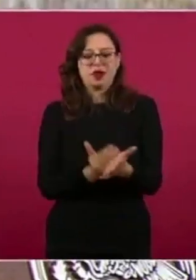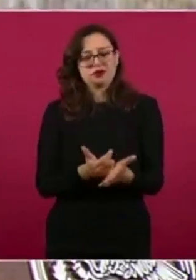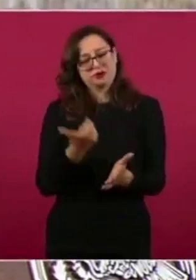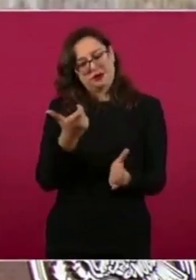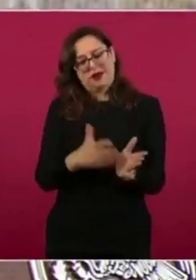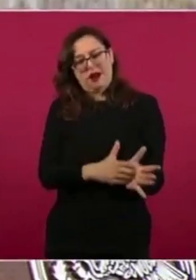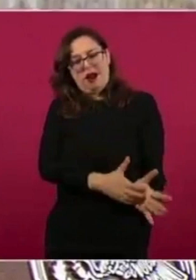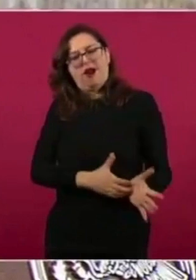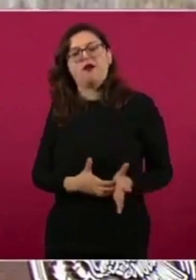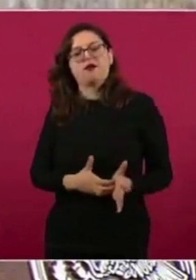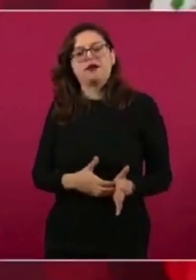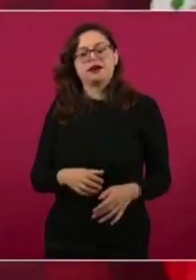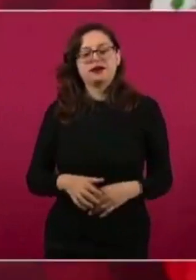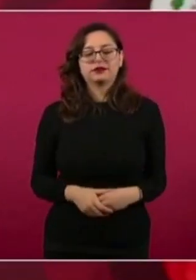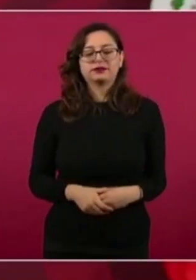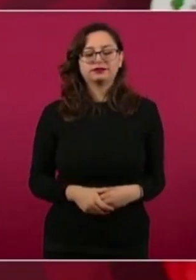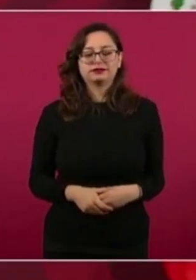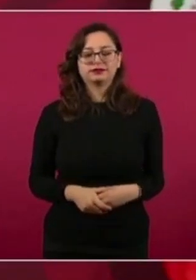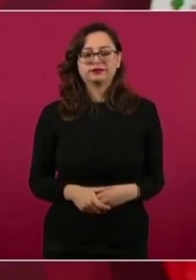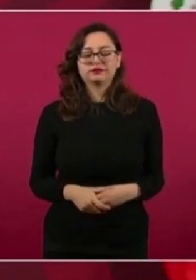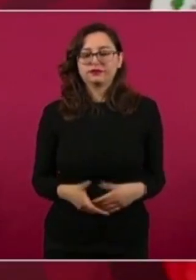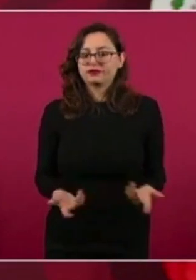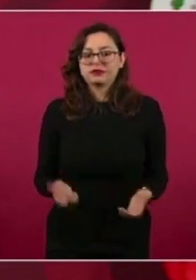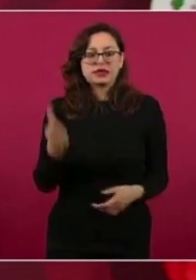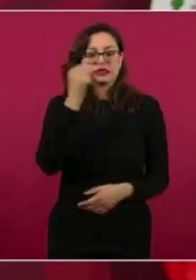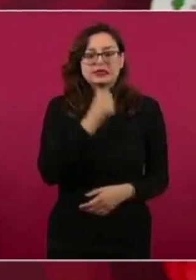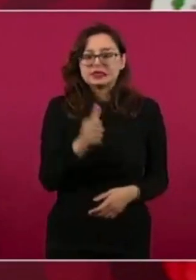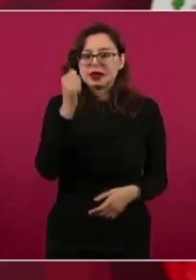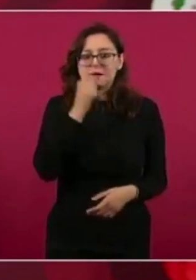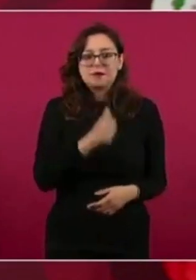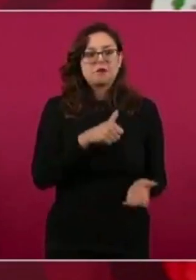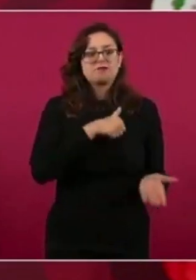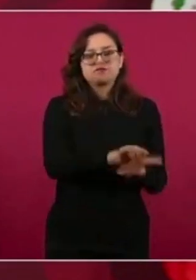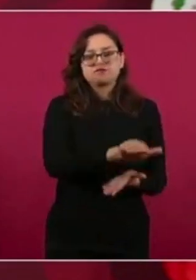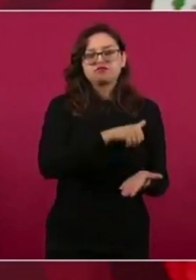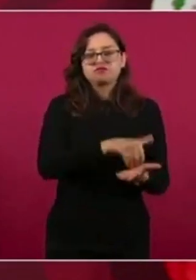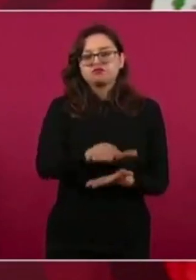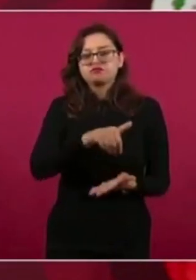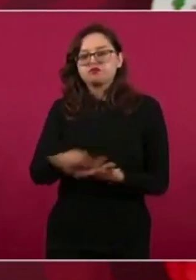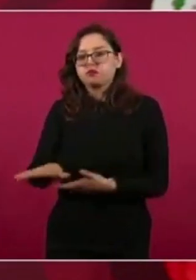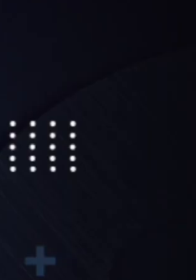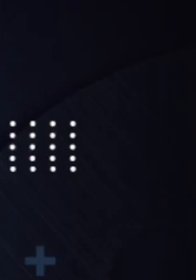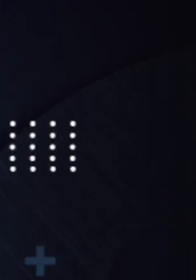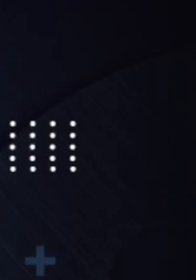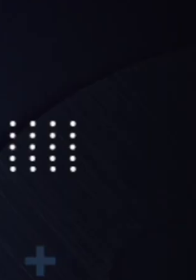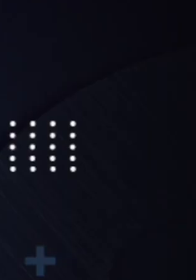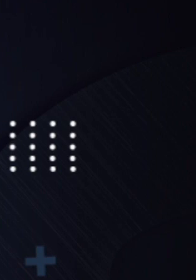y en recortar salarios a los de abajo.